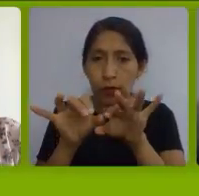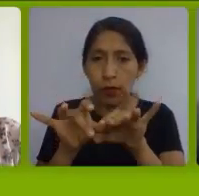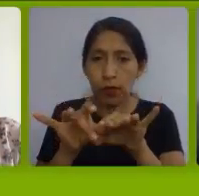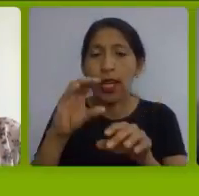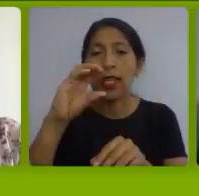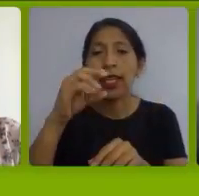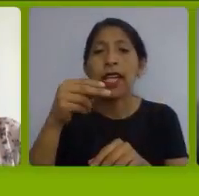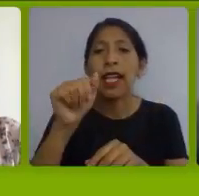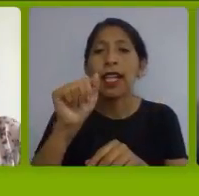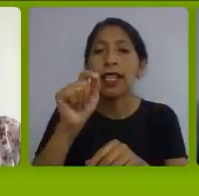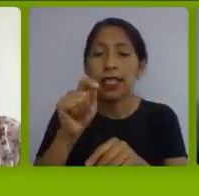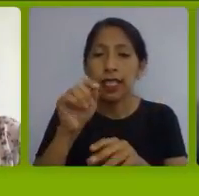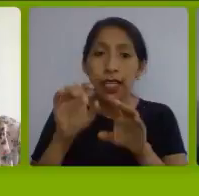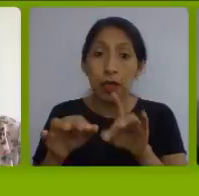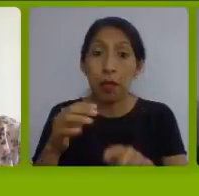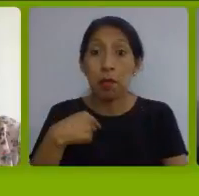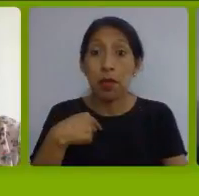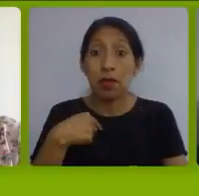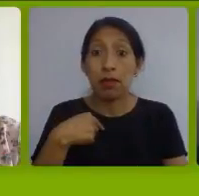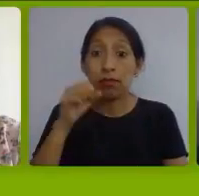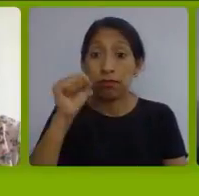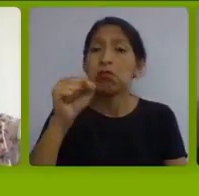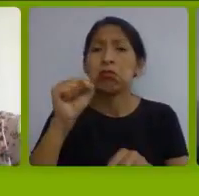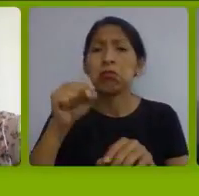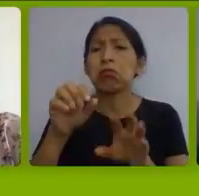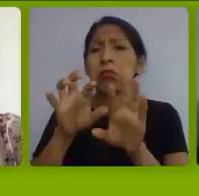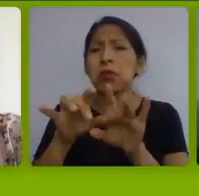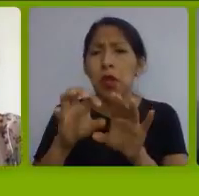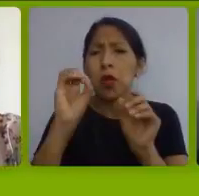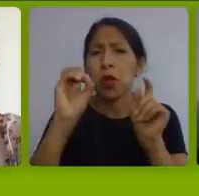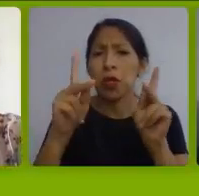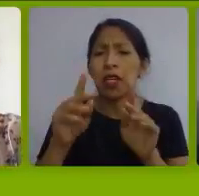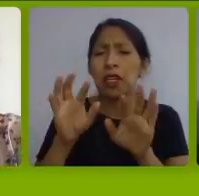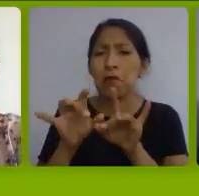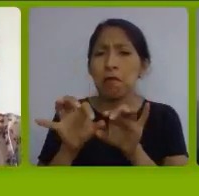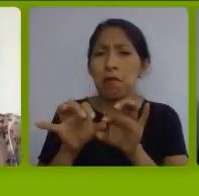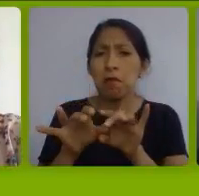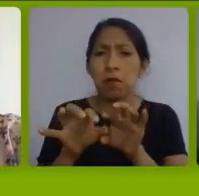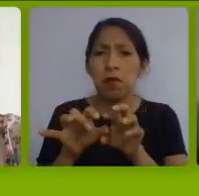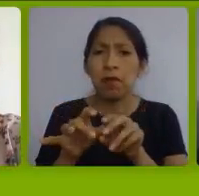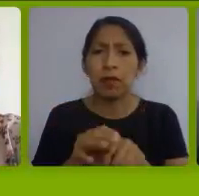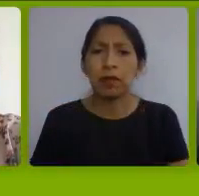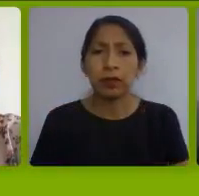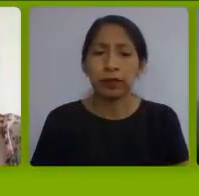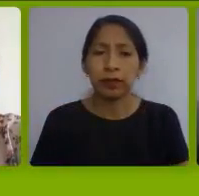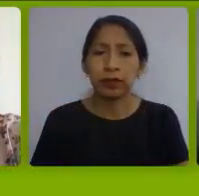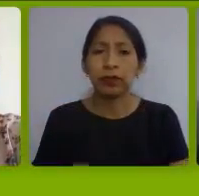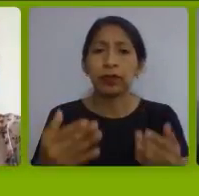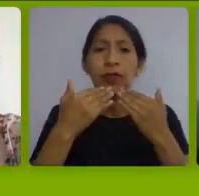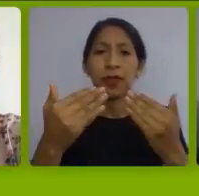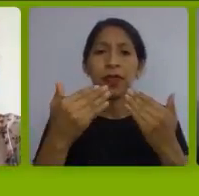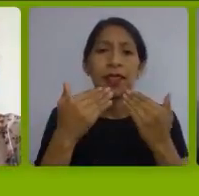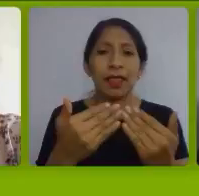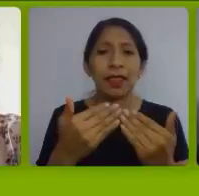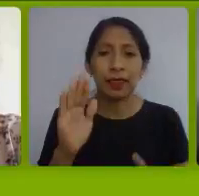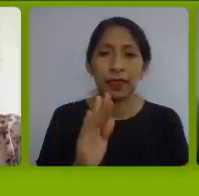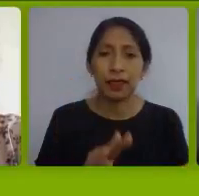chat. ¿La mía? Sí. Ok, un ratito, por favor. Gracias, Karina.